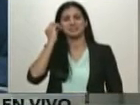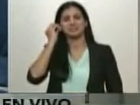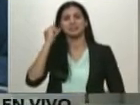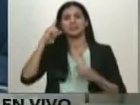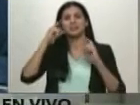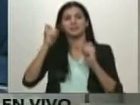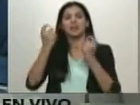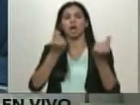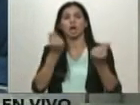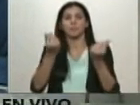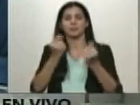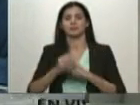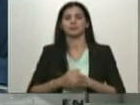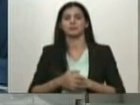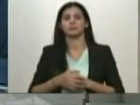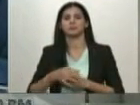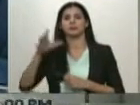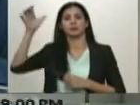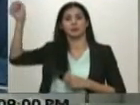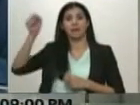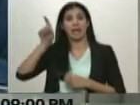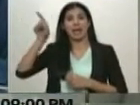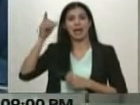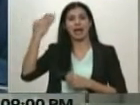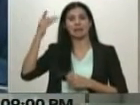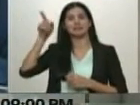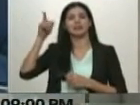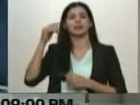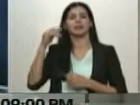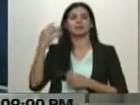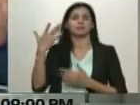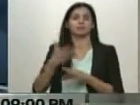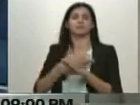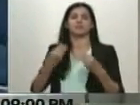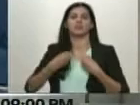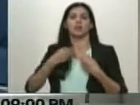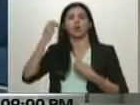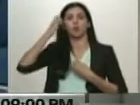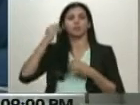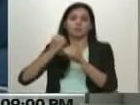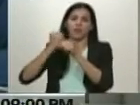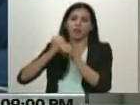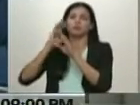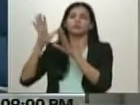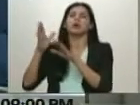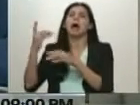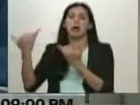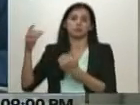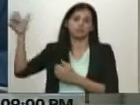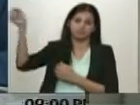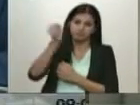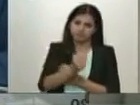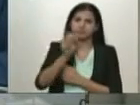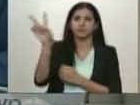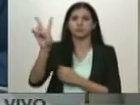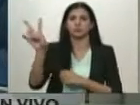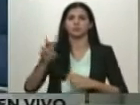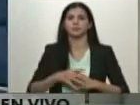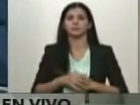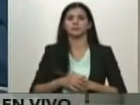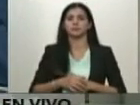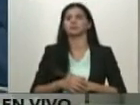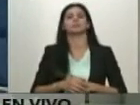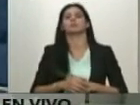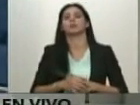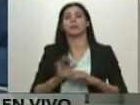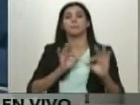Economista, nos trajimos de Europa, que estaba por allá cumpliendo funciones, junto al equipo económico. Bueno, vamos a preparar